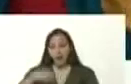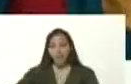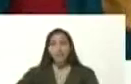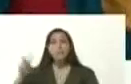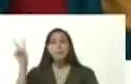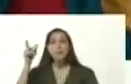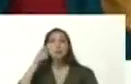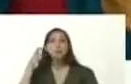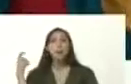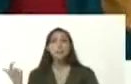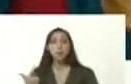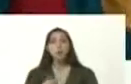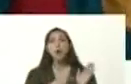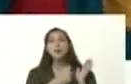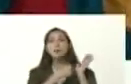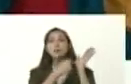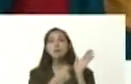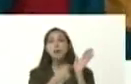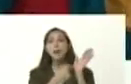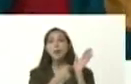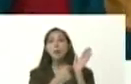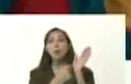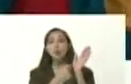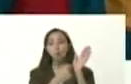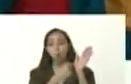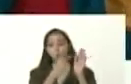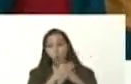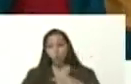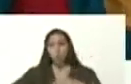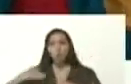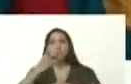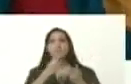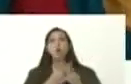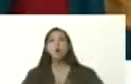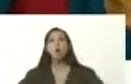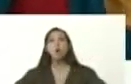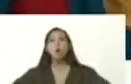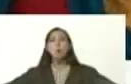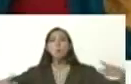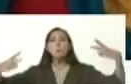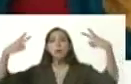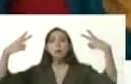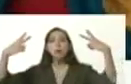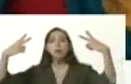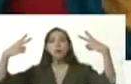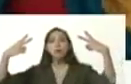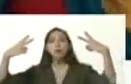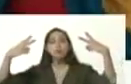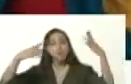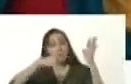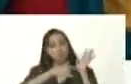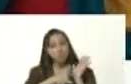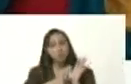históricamente un valor por encima del promedio de otros pueblos.